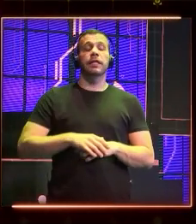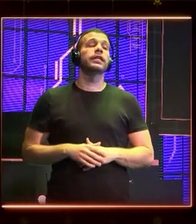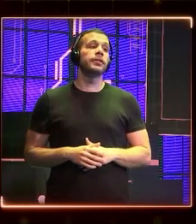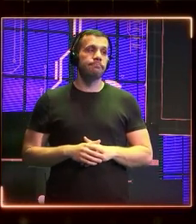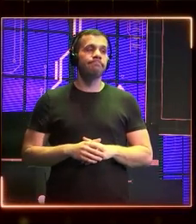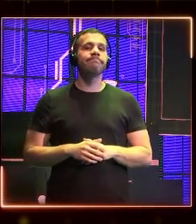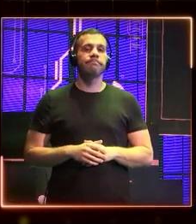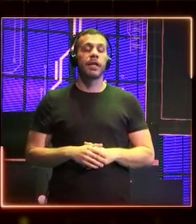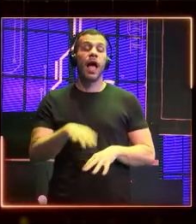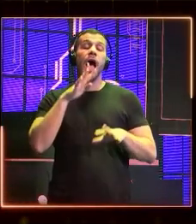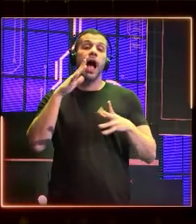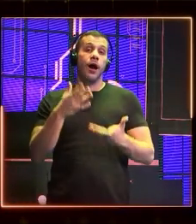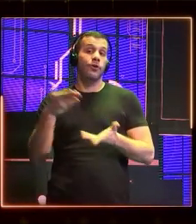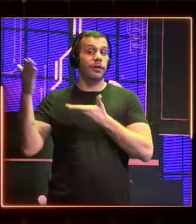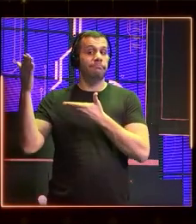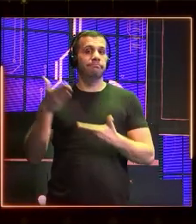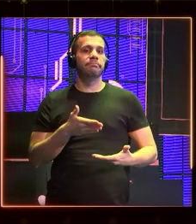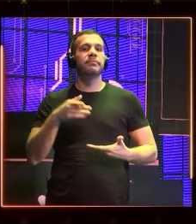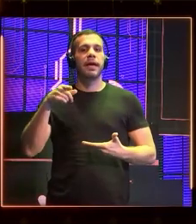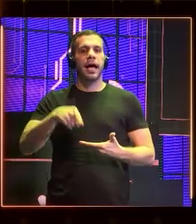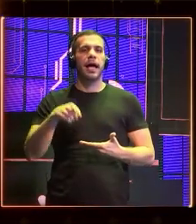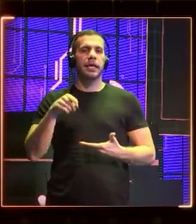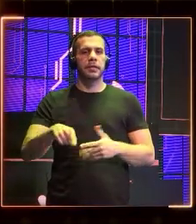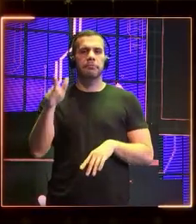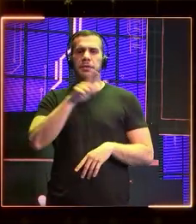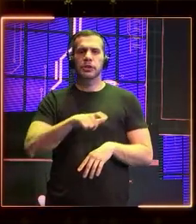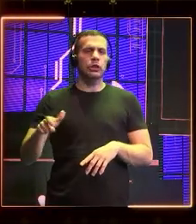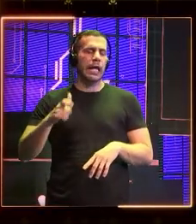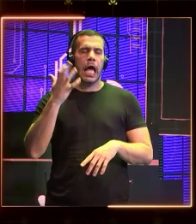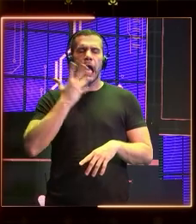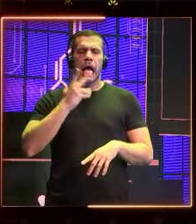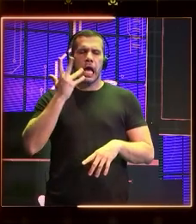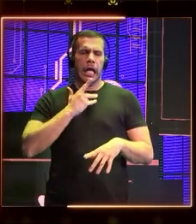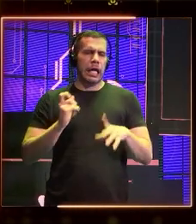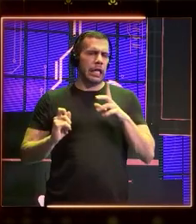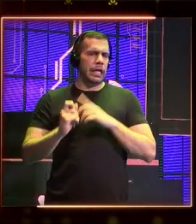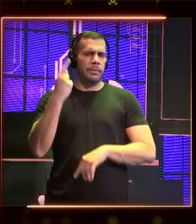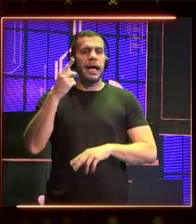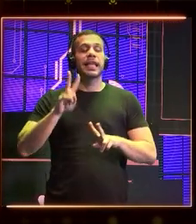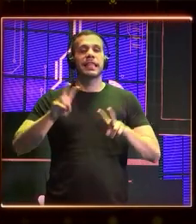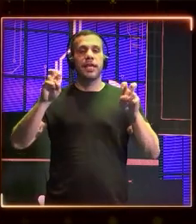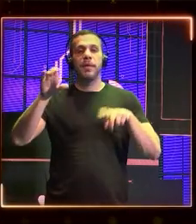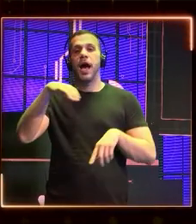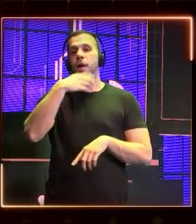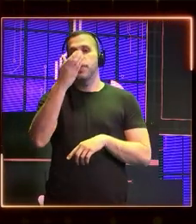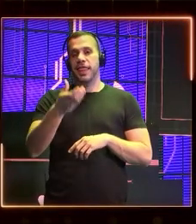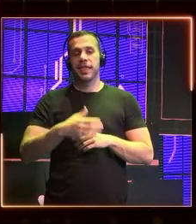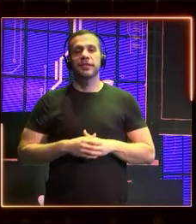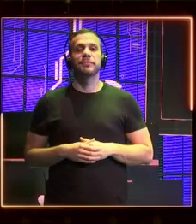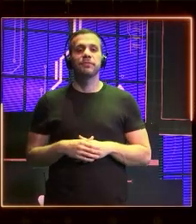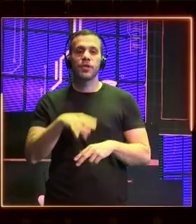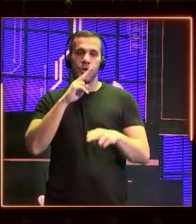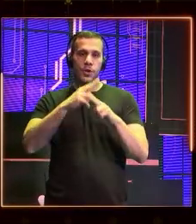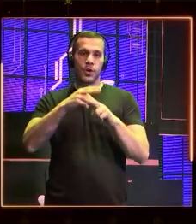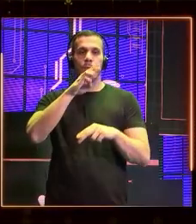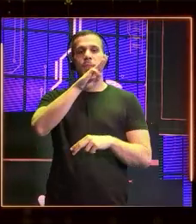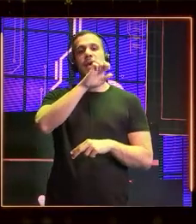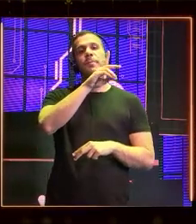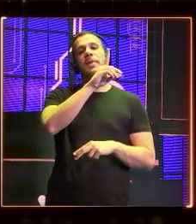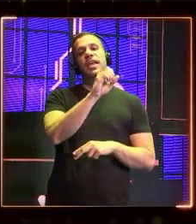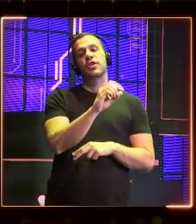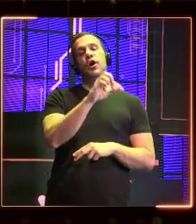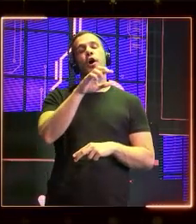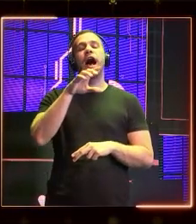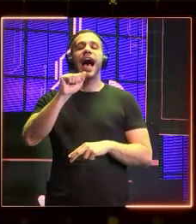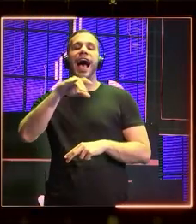a tener aquí con nosotros a uno de los mayores conocedores de ese ecosistema de la marca de la manzana se llama Pedro asnar no